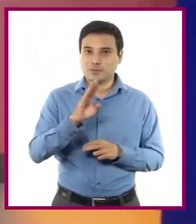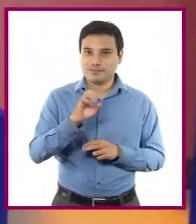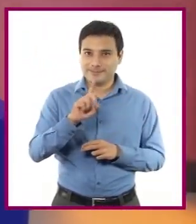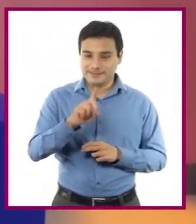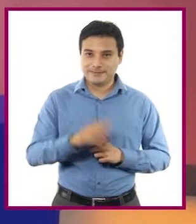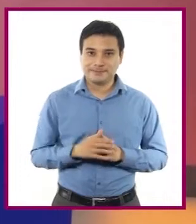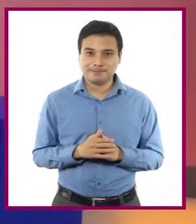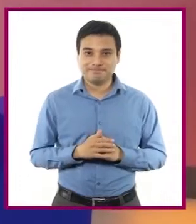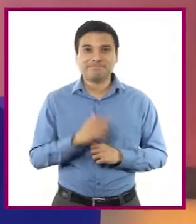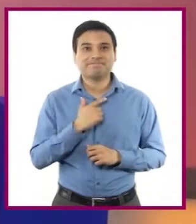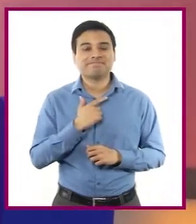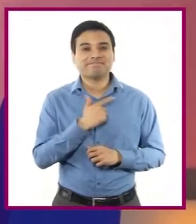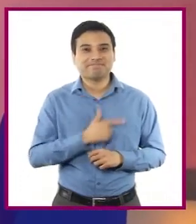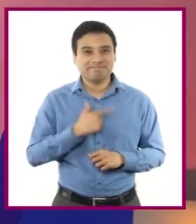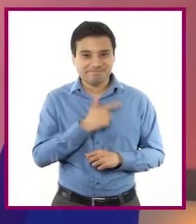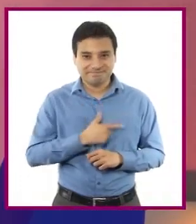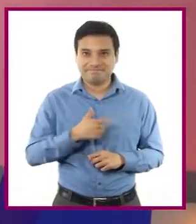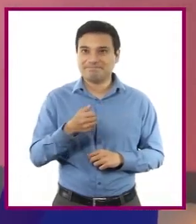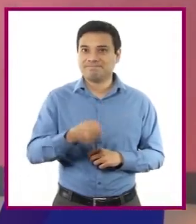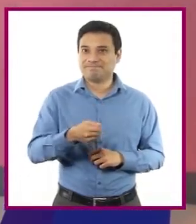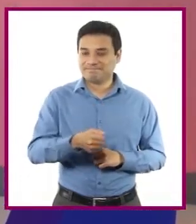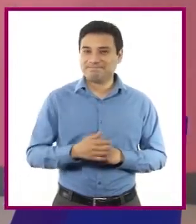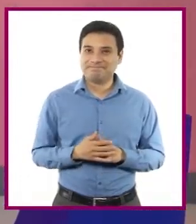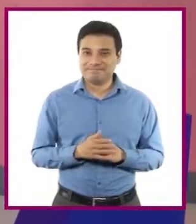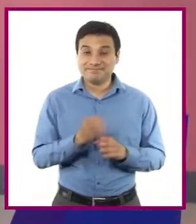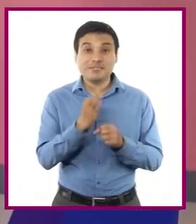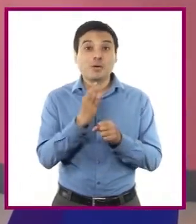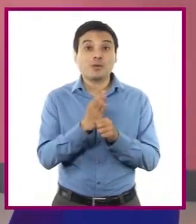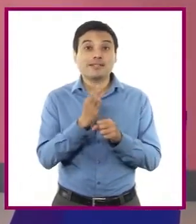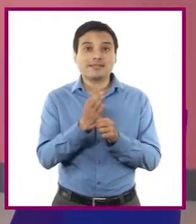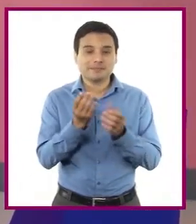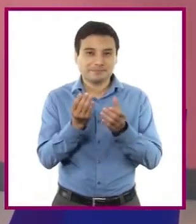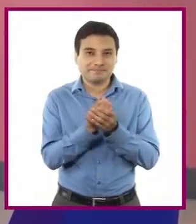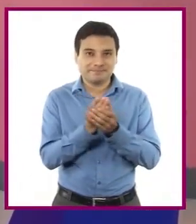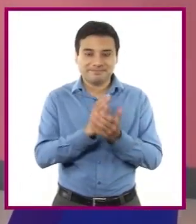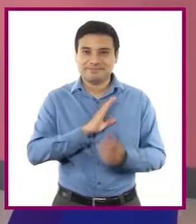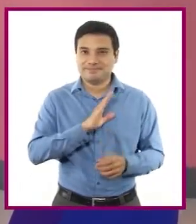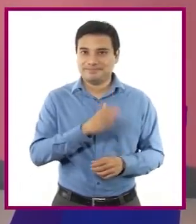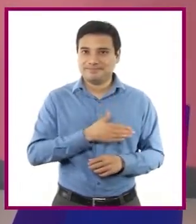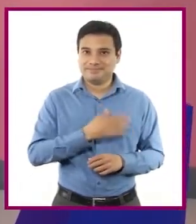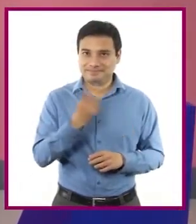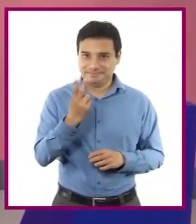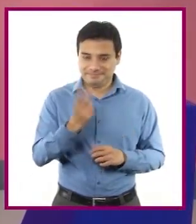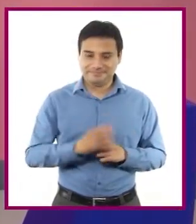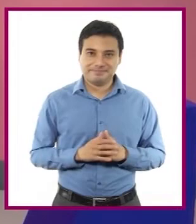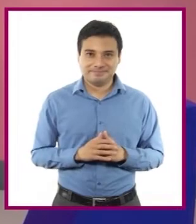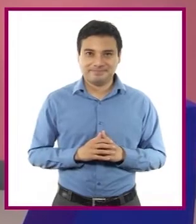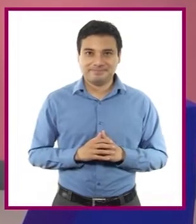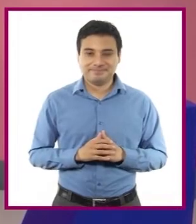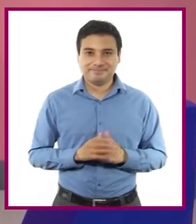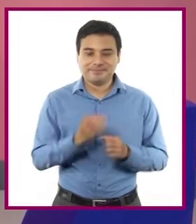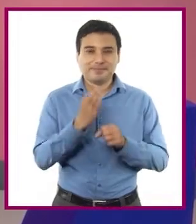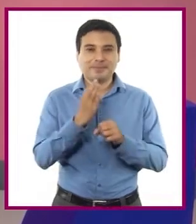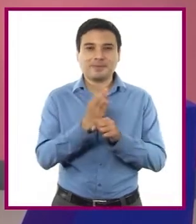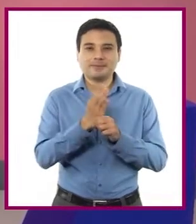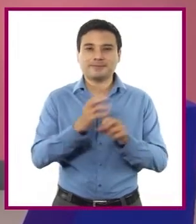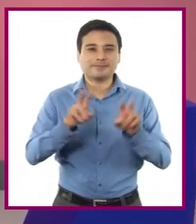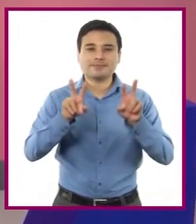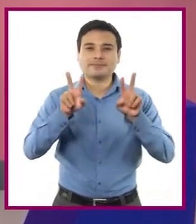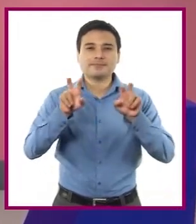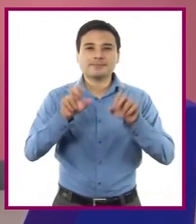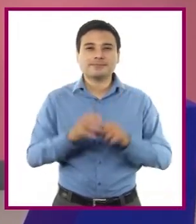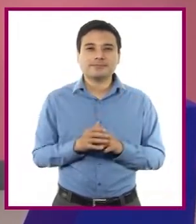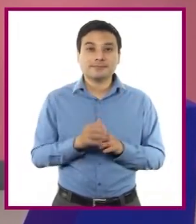Huerta y es un gusto saludarles en una sesión más de Lengua Materna 2. Hoy hablaremos sobre